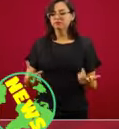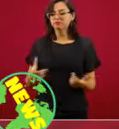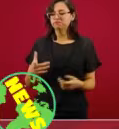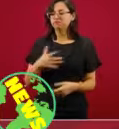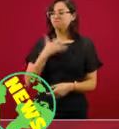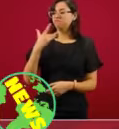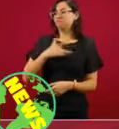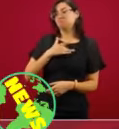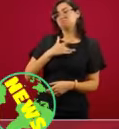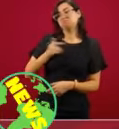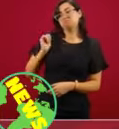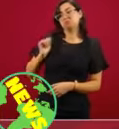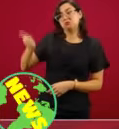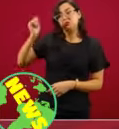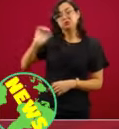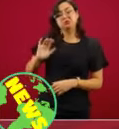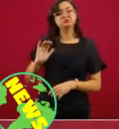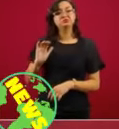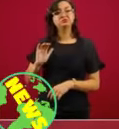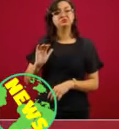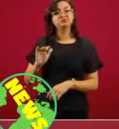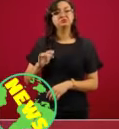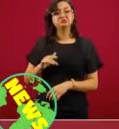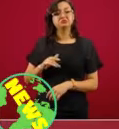indolente, deshumanizado.